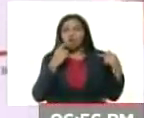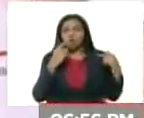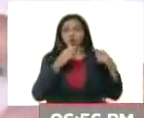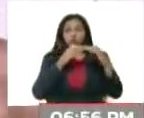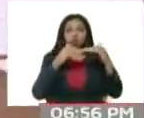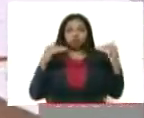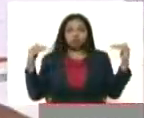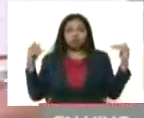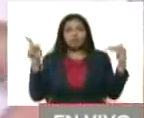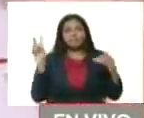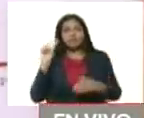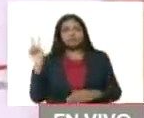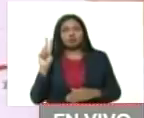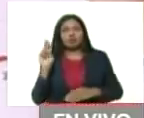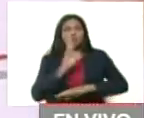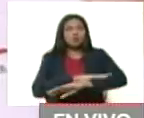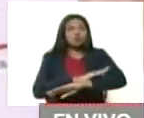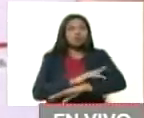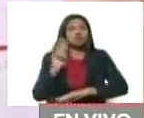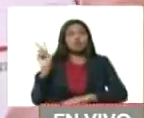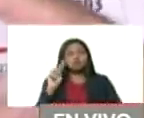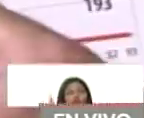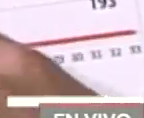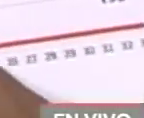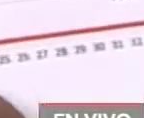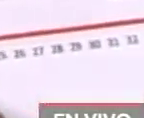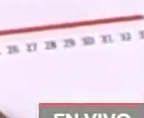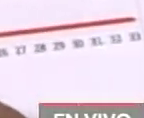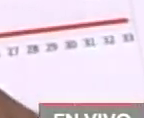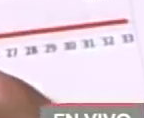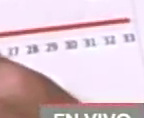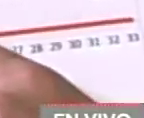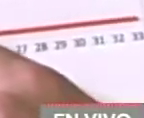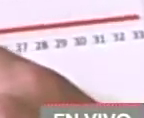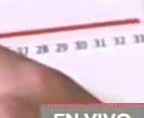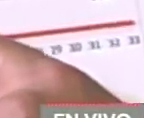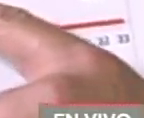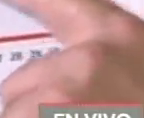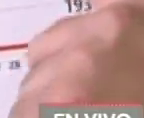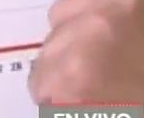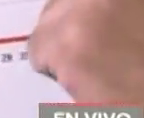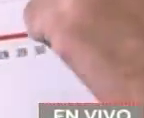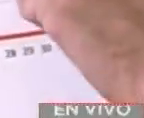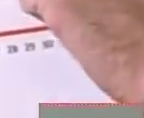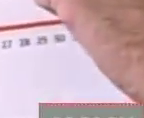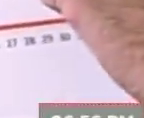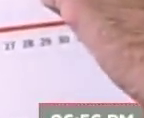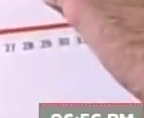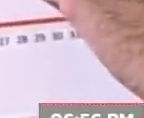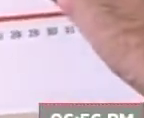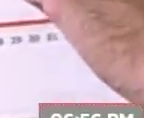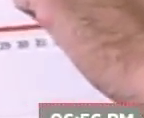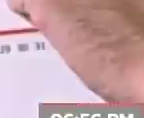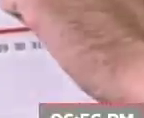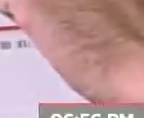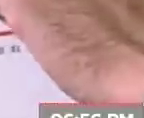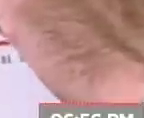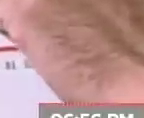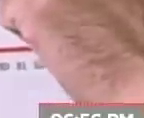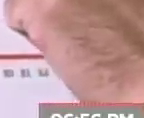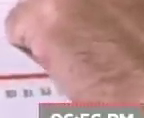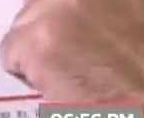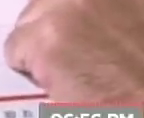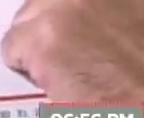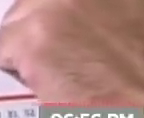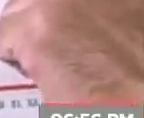rojo, y el comportamiento de Venezuela si su curva fuera idéntica a la de los Estados Unidos de Norteamérica. Si levantamos la cuarentena, o si no hubiéramos